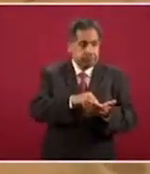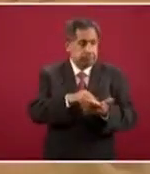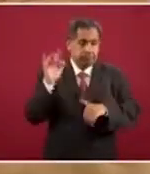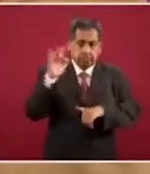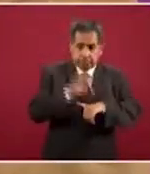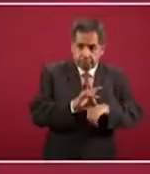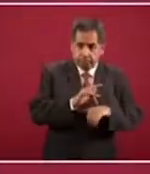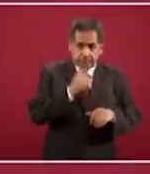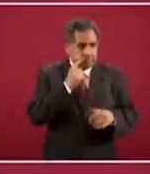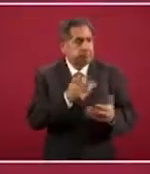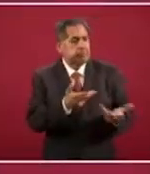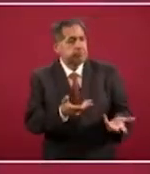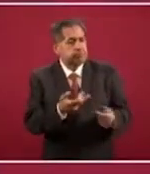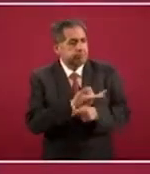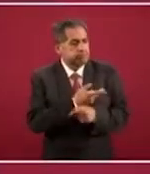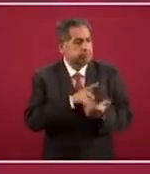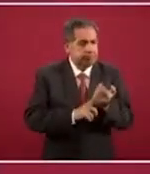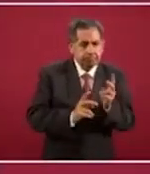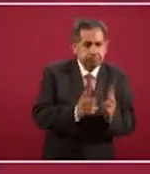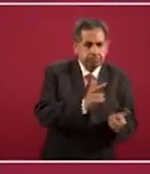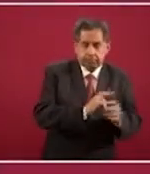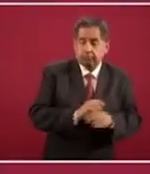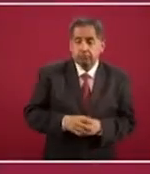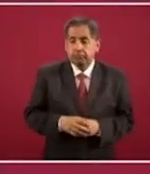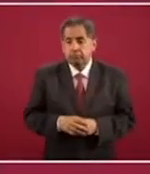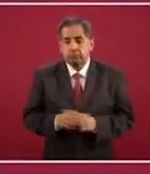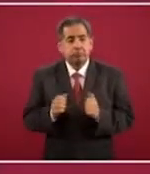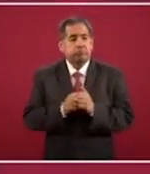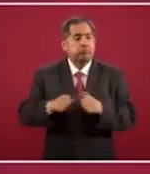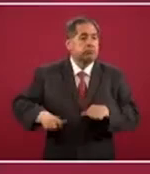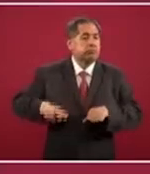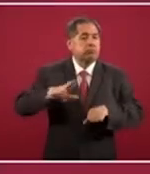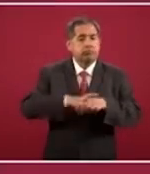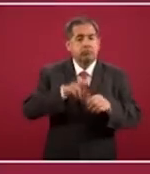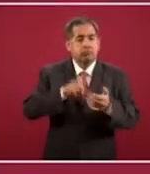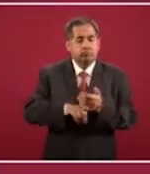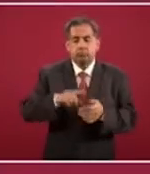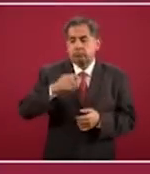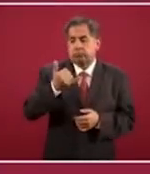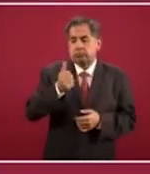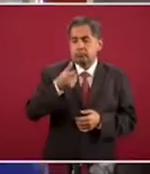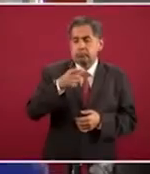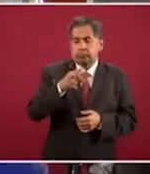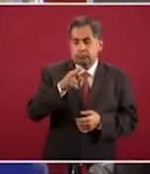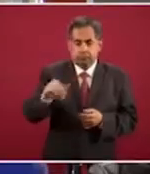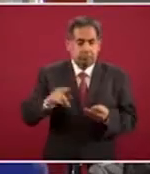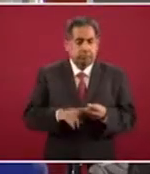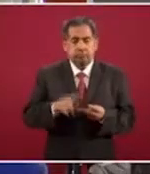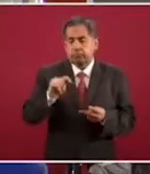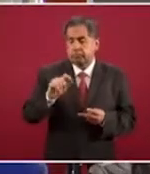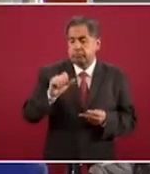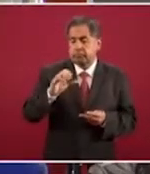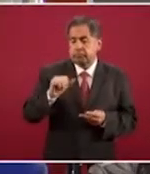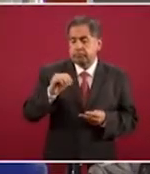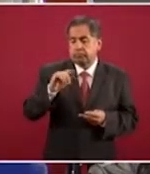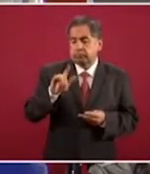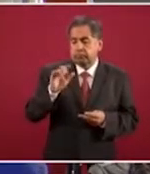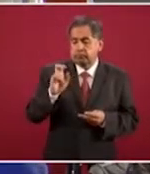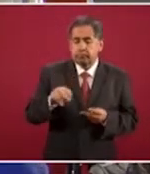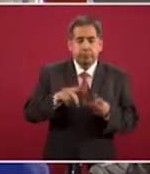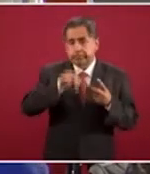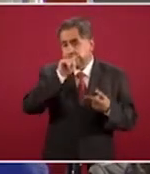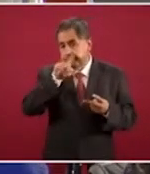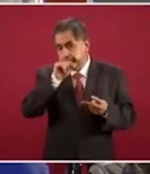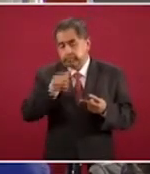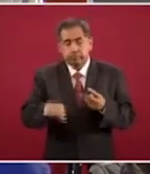a atender las problemáticas. Hemos estado con los gobernadores yaquis, con la comunidad de Temacapulín en Jalisco,